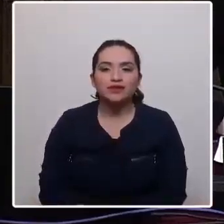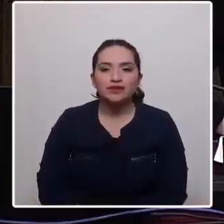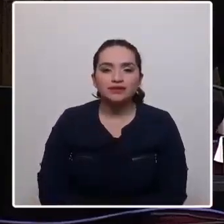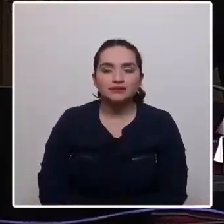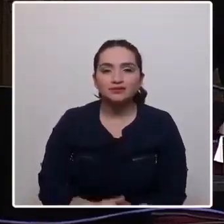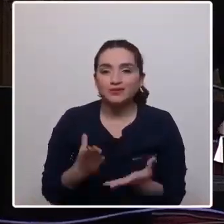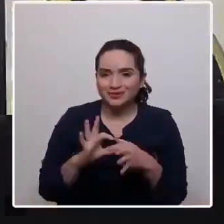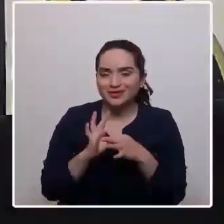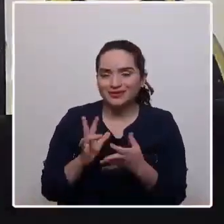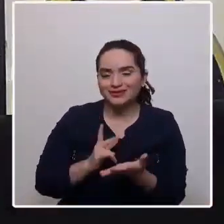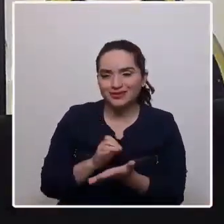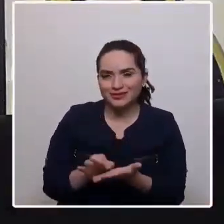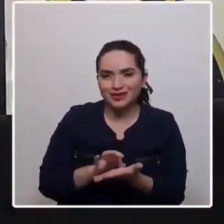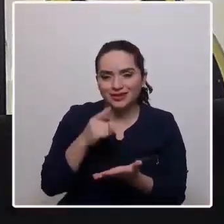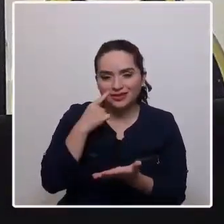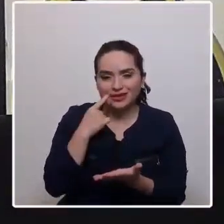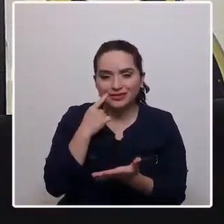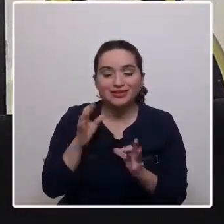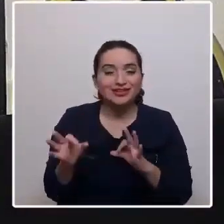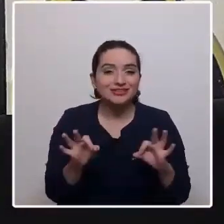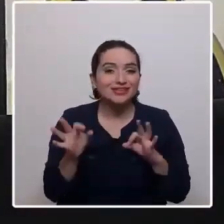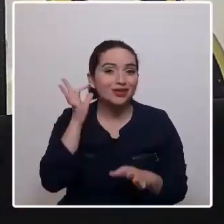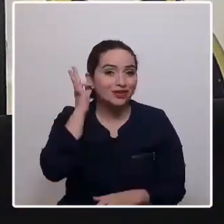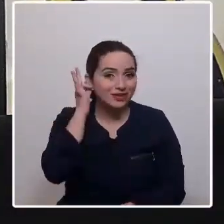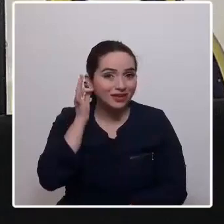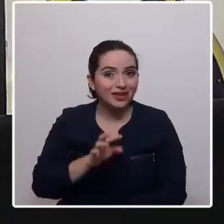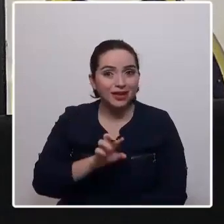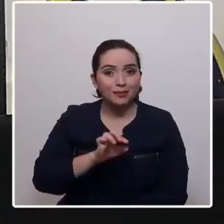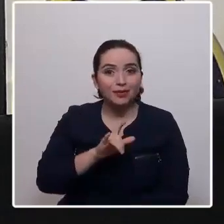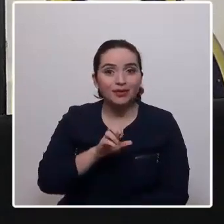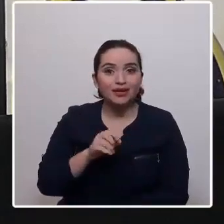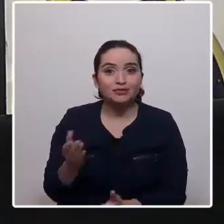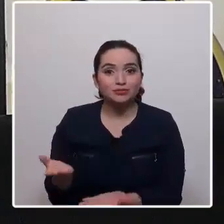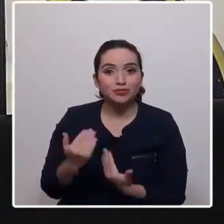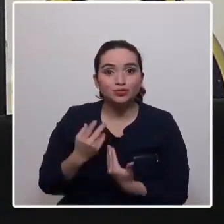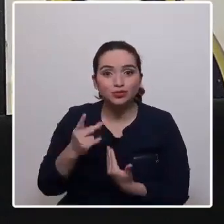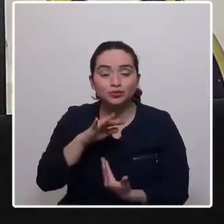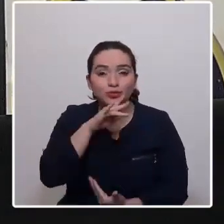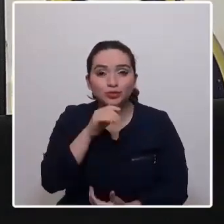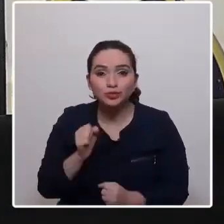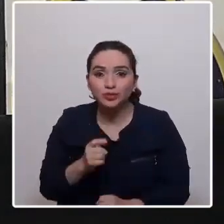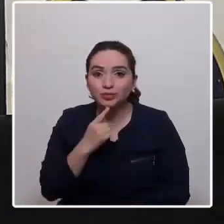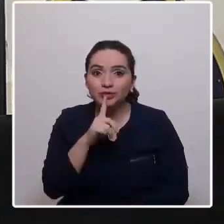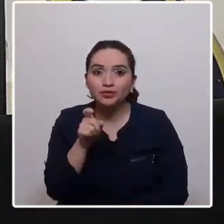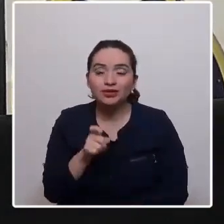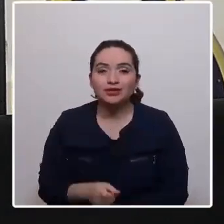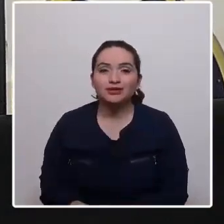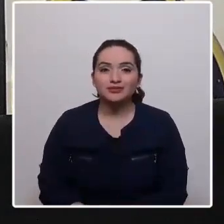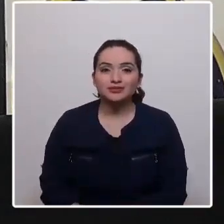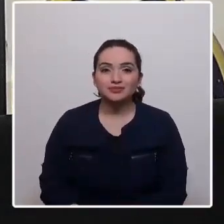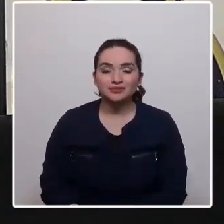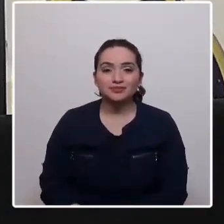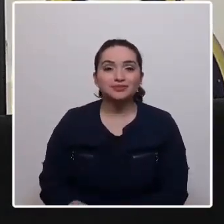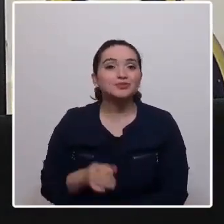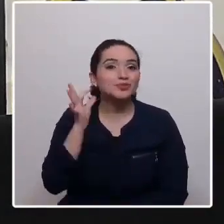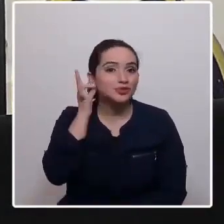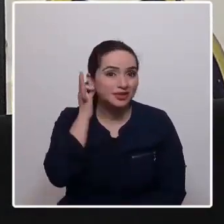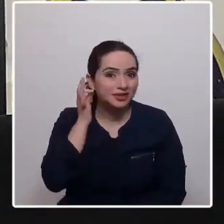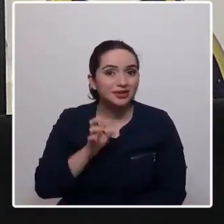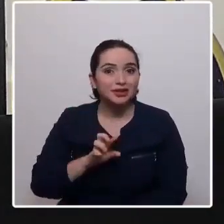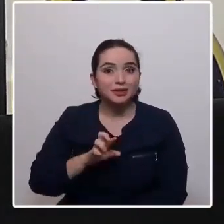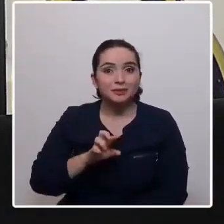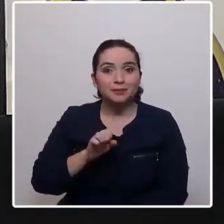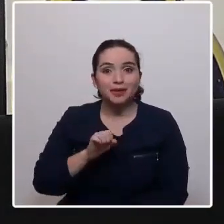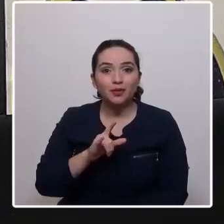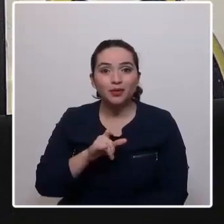Muchas gracias, señor secretario. La señorita Paulina Veloso me iba a hacer sus minutos. ¿Me podría consultar? Convencional Paulina Veloso, corrobore, por favor,